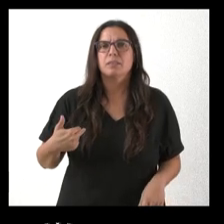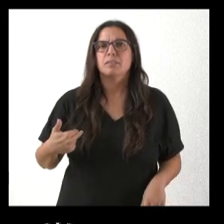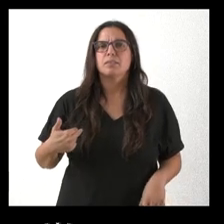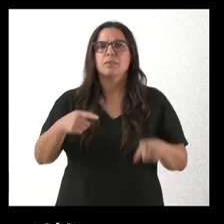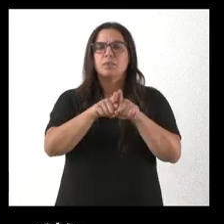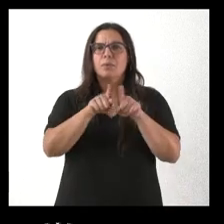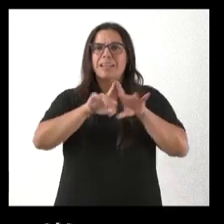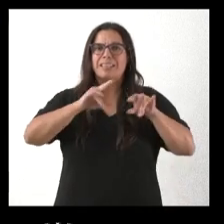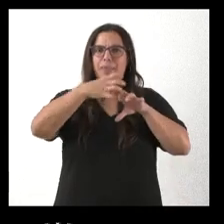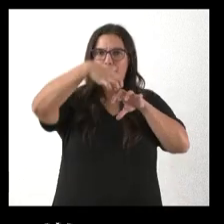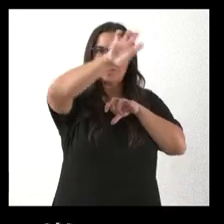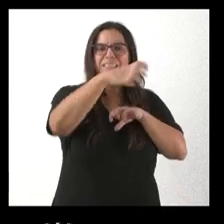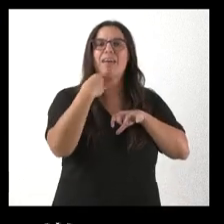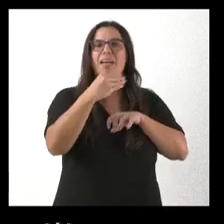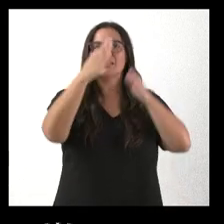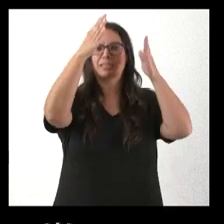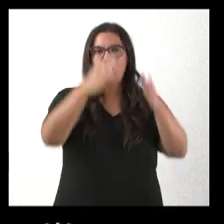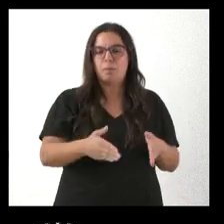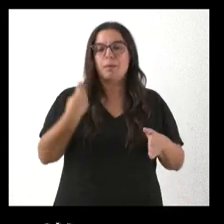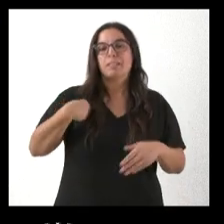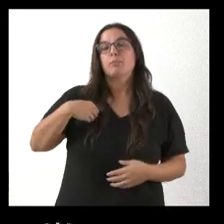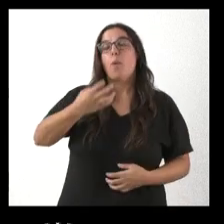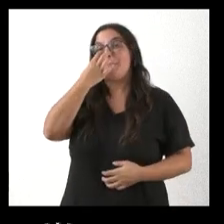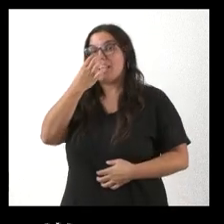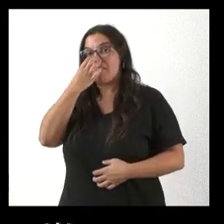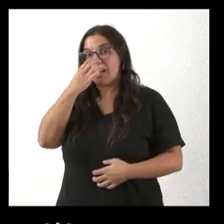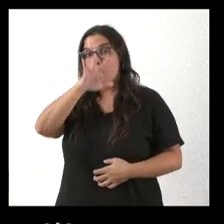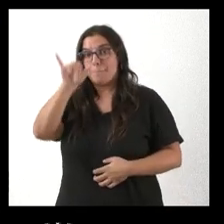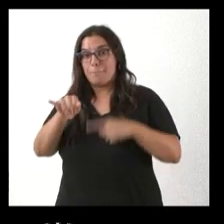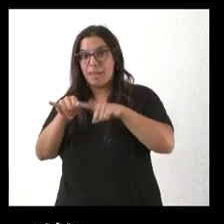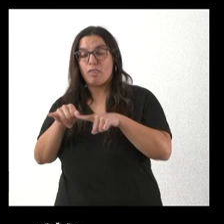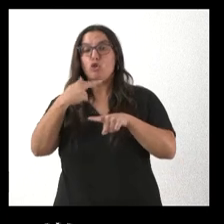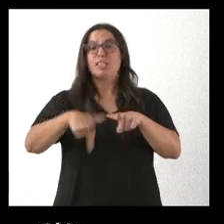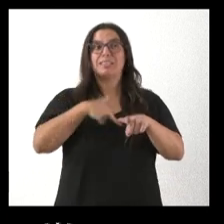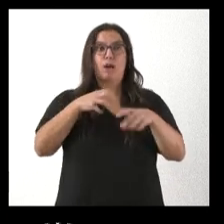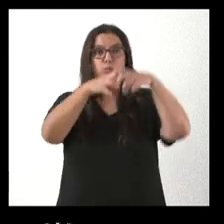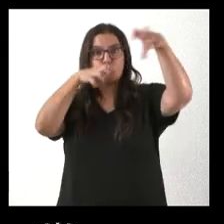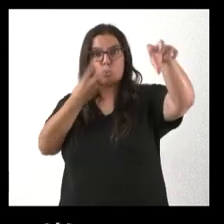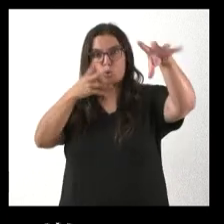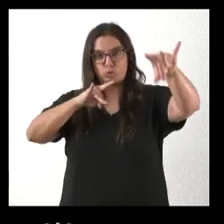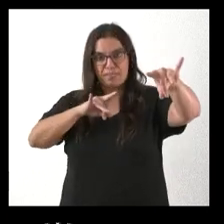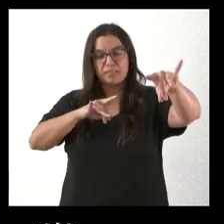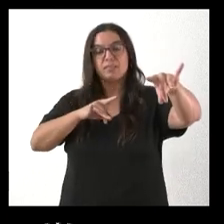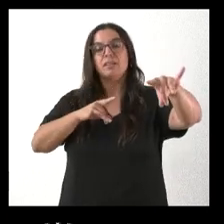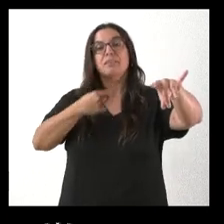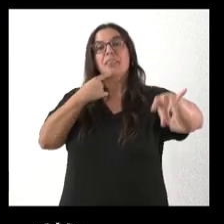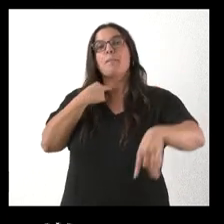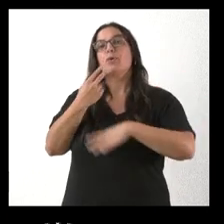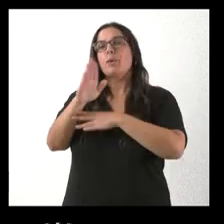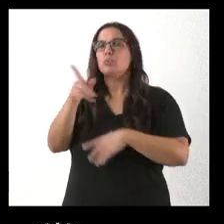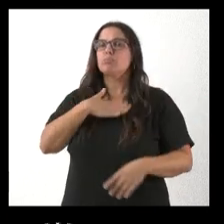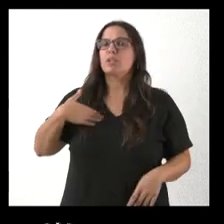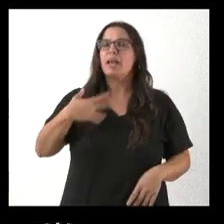sede complementario digamos que sea una edición compartida entre villafranca del viernes Santiago de Compostela hablaba antes el portavoz de que la vocación era que